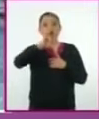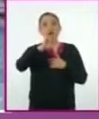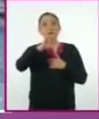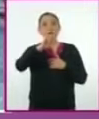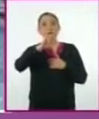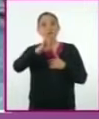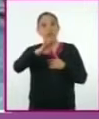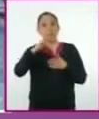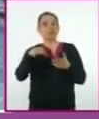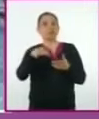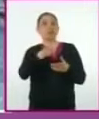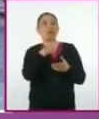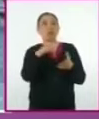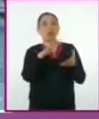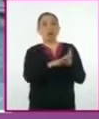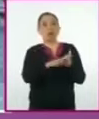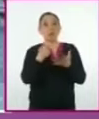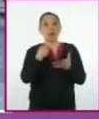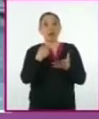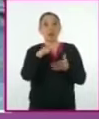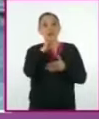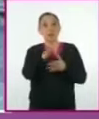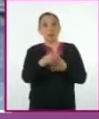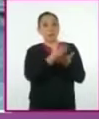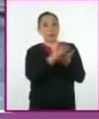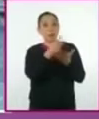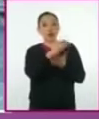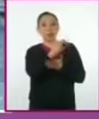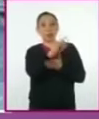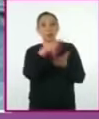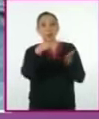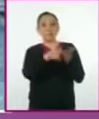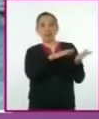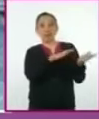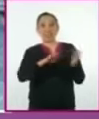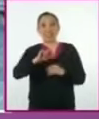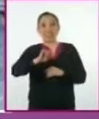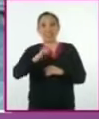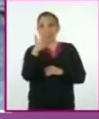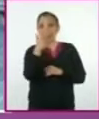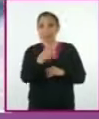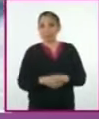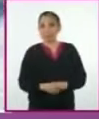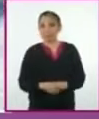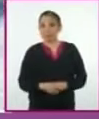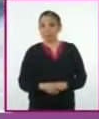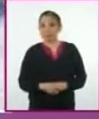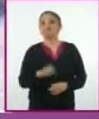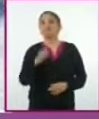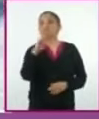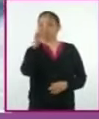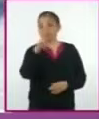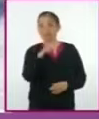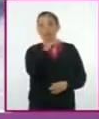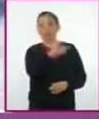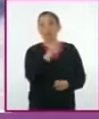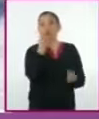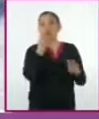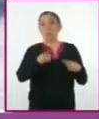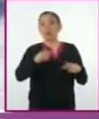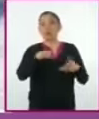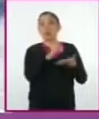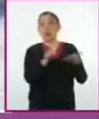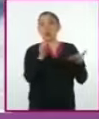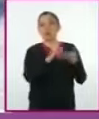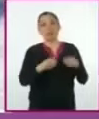fue preso político y que recibió el Premio Cervantes en 1977? Así es, hay escritores cuya vida